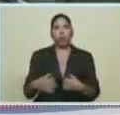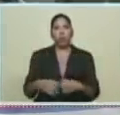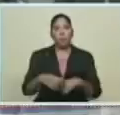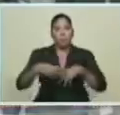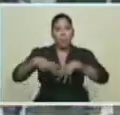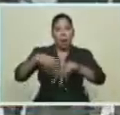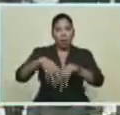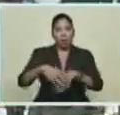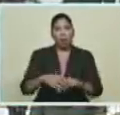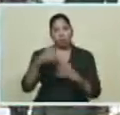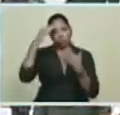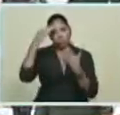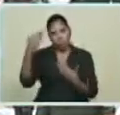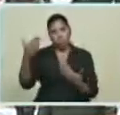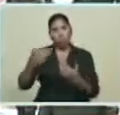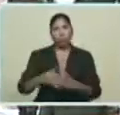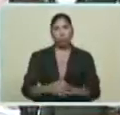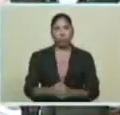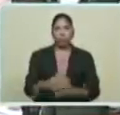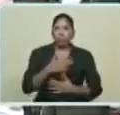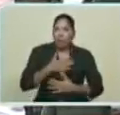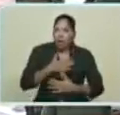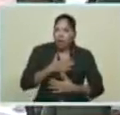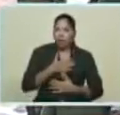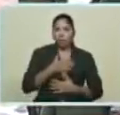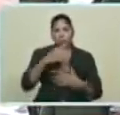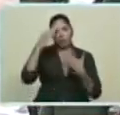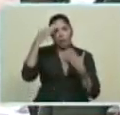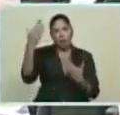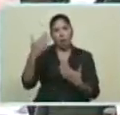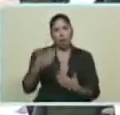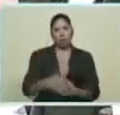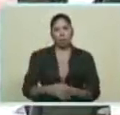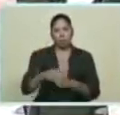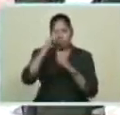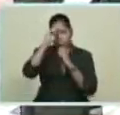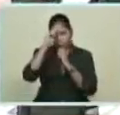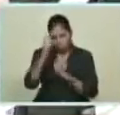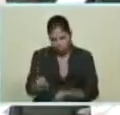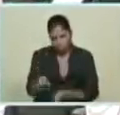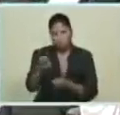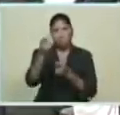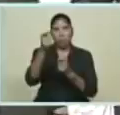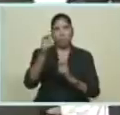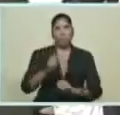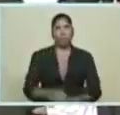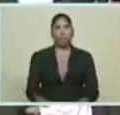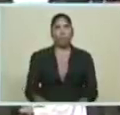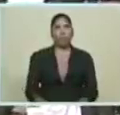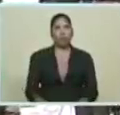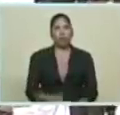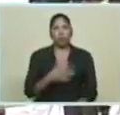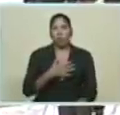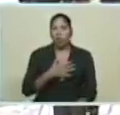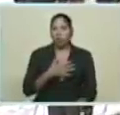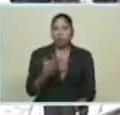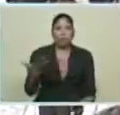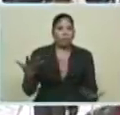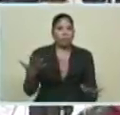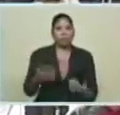país. Vaya mi saludo, mi reconocimiento, mi